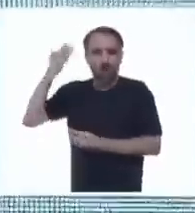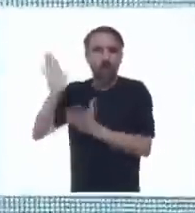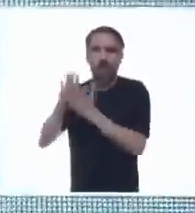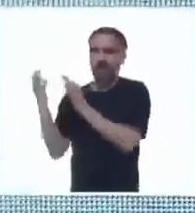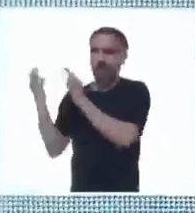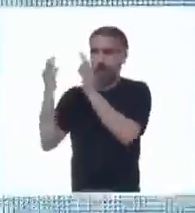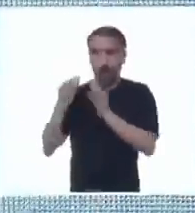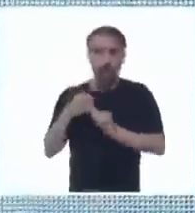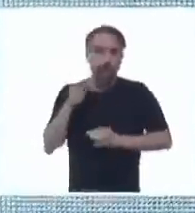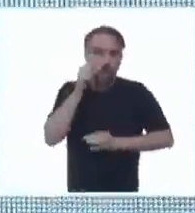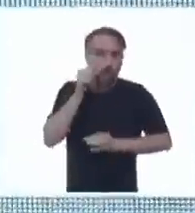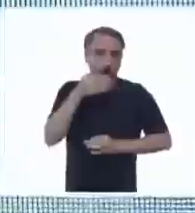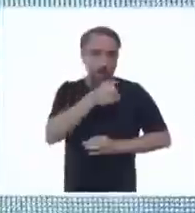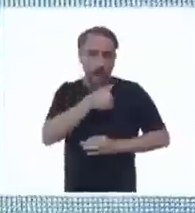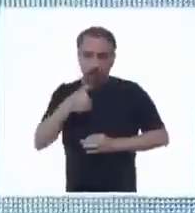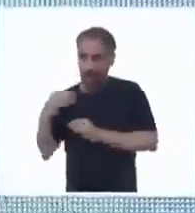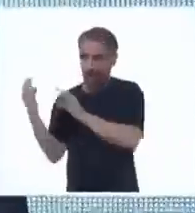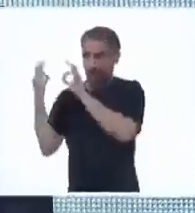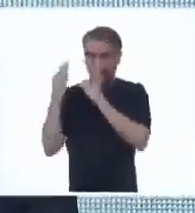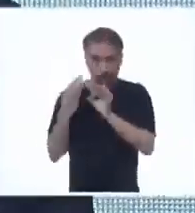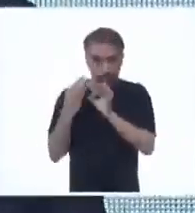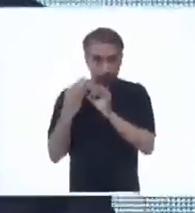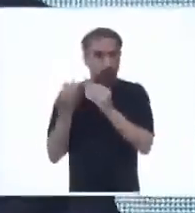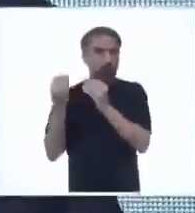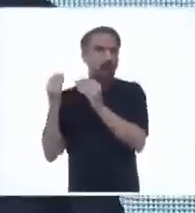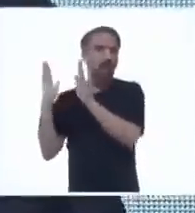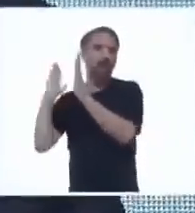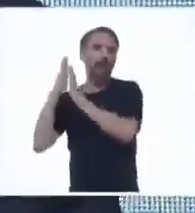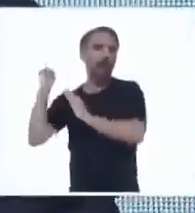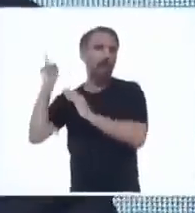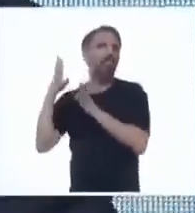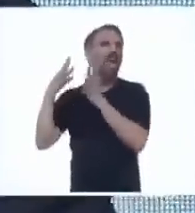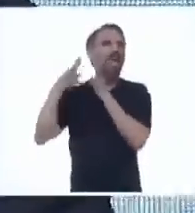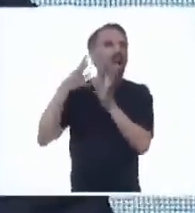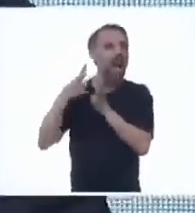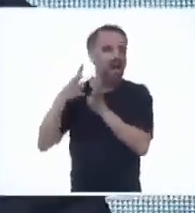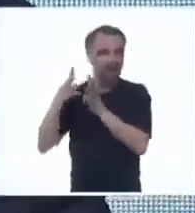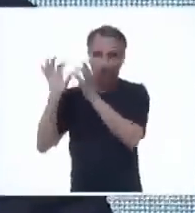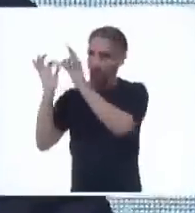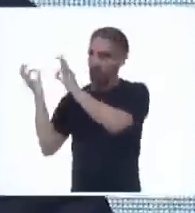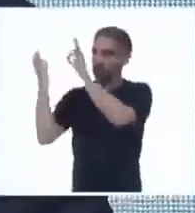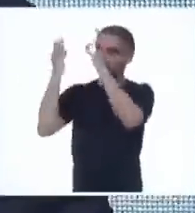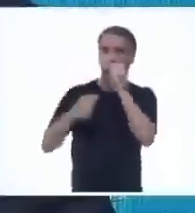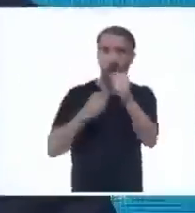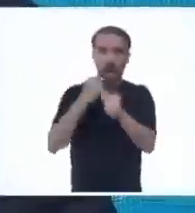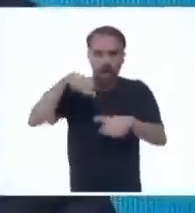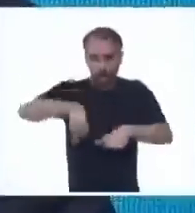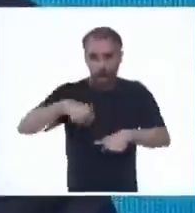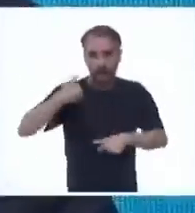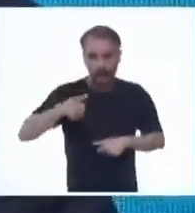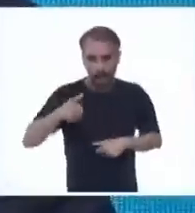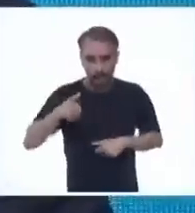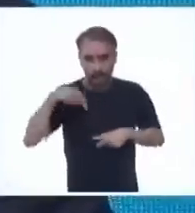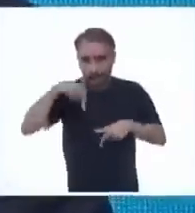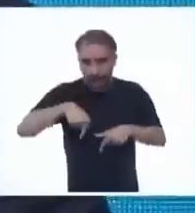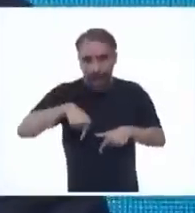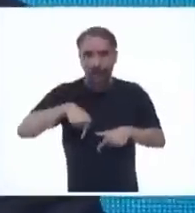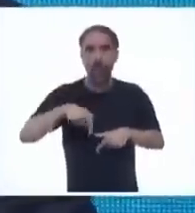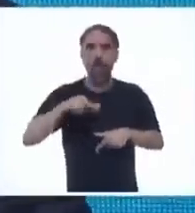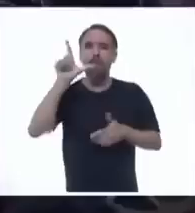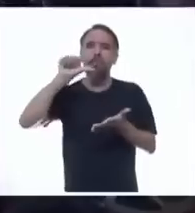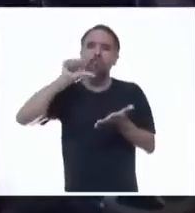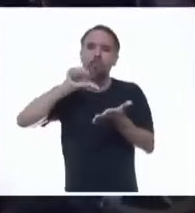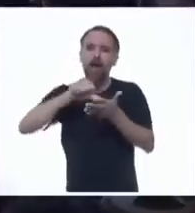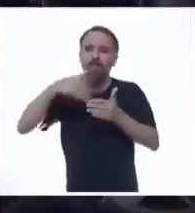viejos escapando de la guerra es el país que íbamos a construir desde el 10